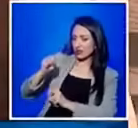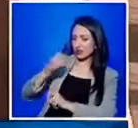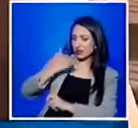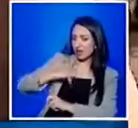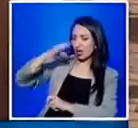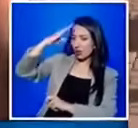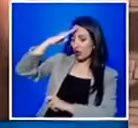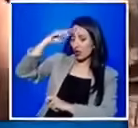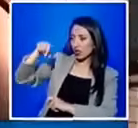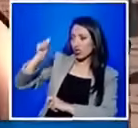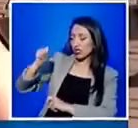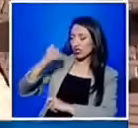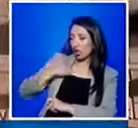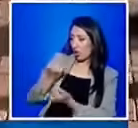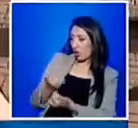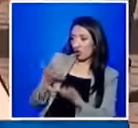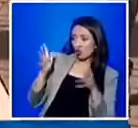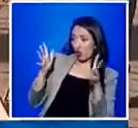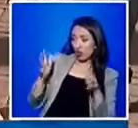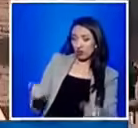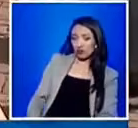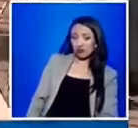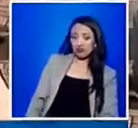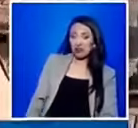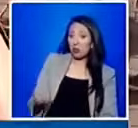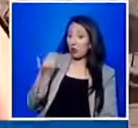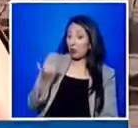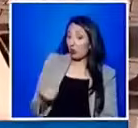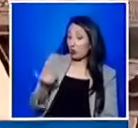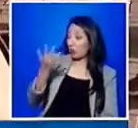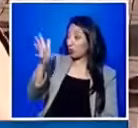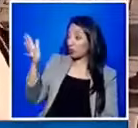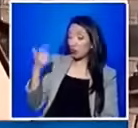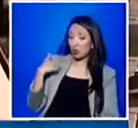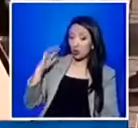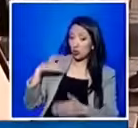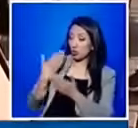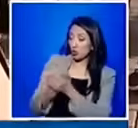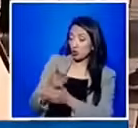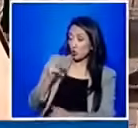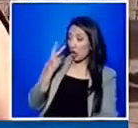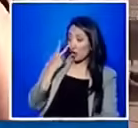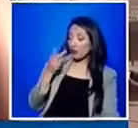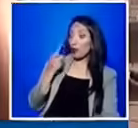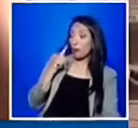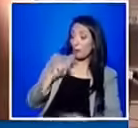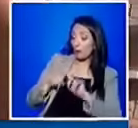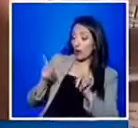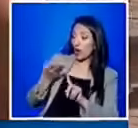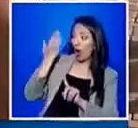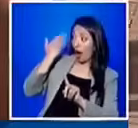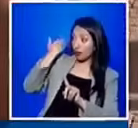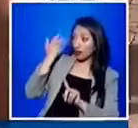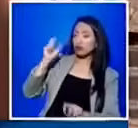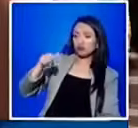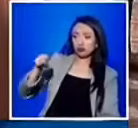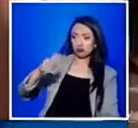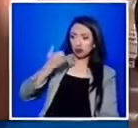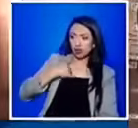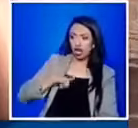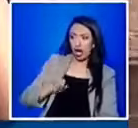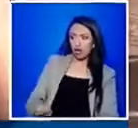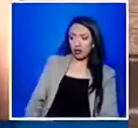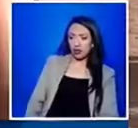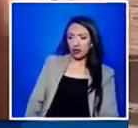aquí afuera de la escuela. Sí, pero ahora no hay, ¿no? Hoy no, ahorita acabo de llegar, no les veo, ajá, pero normalmente sabe